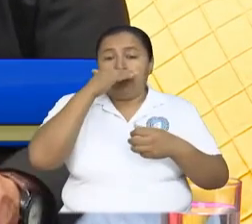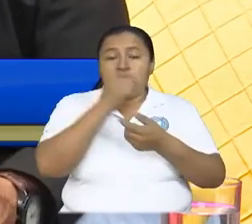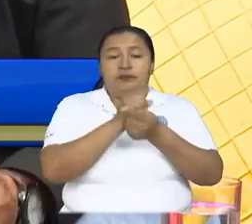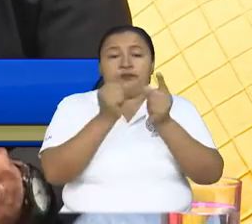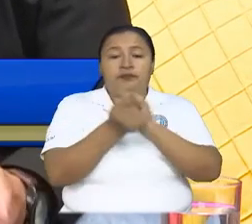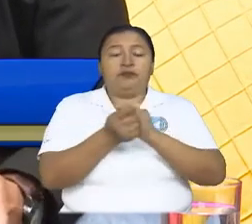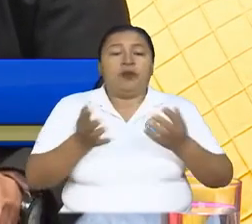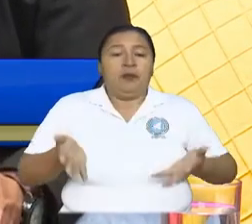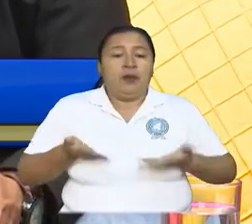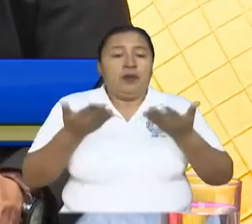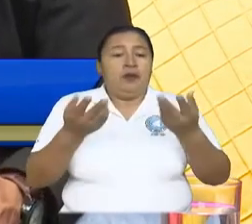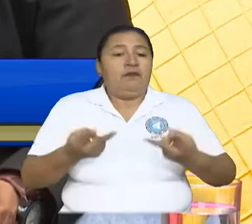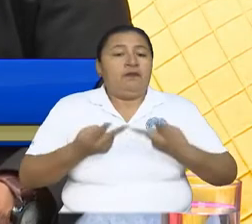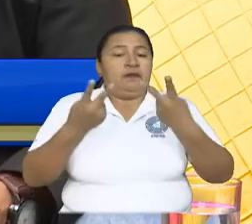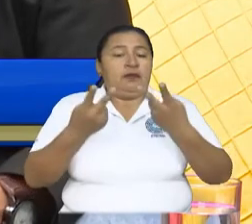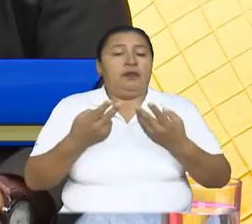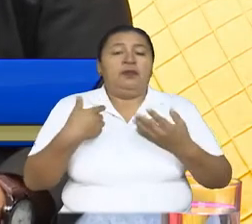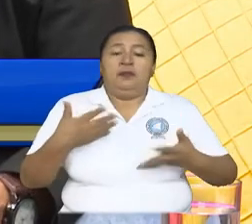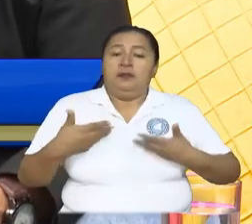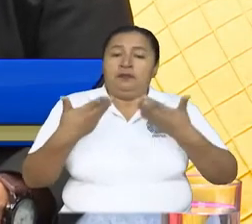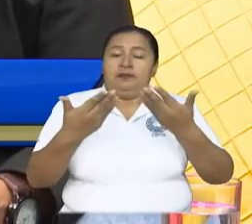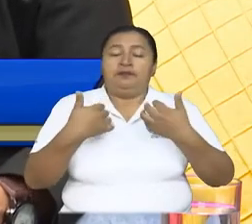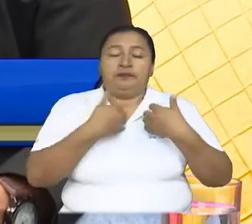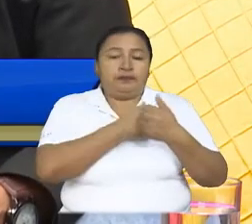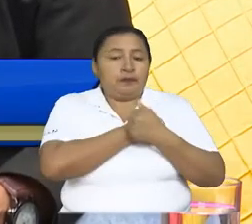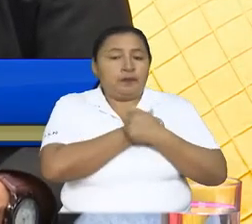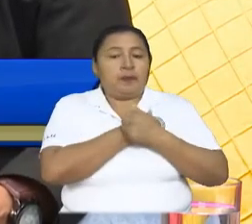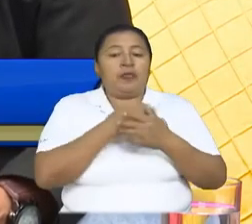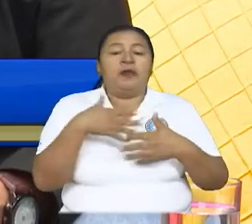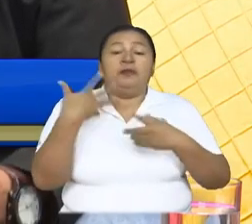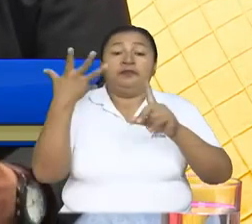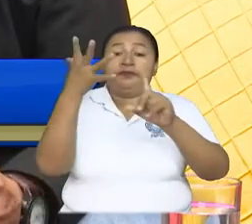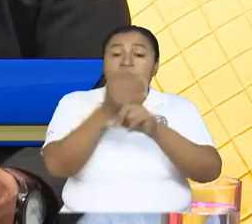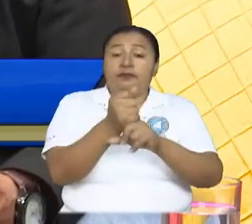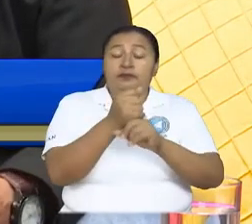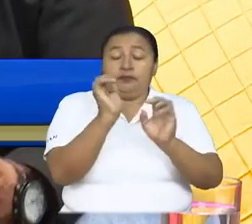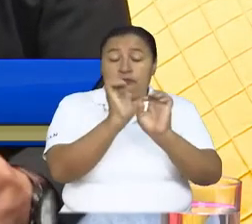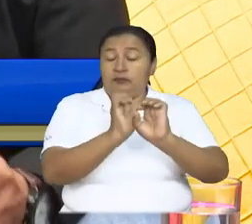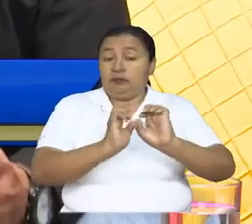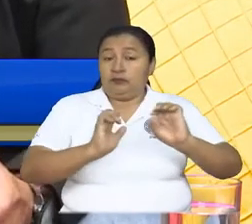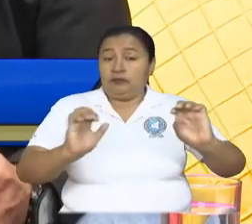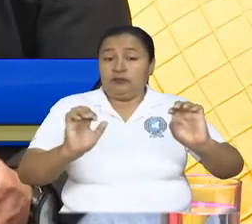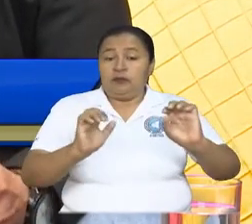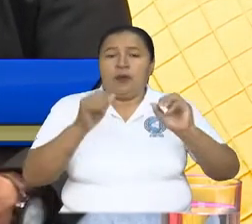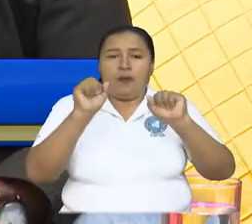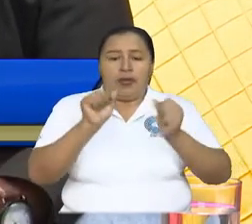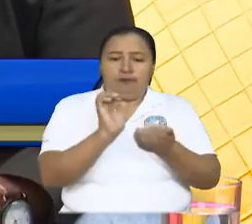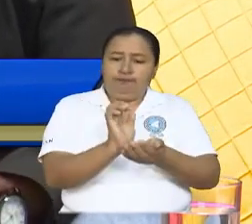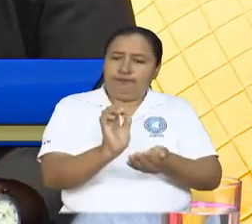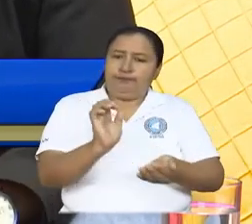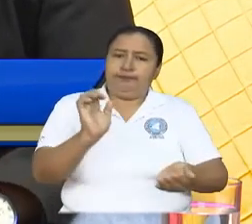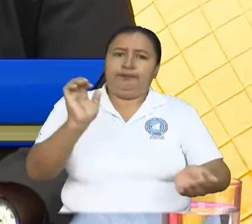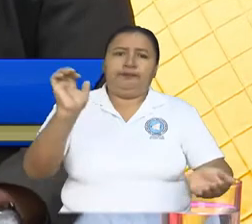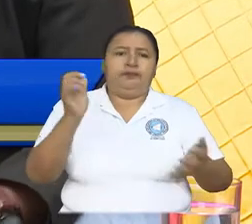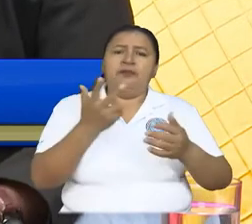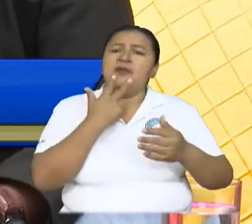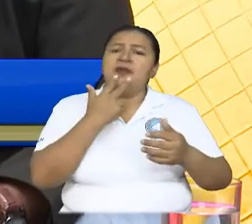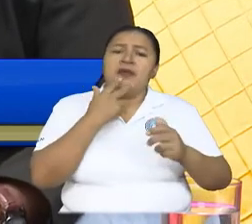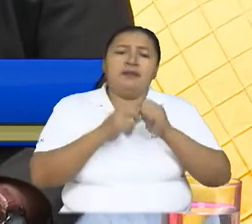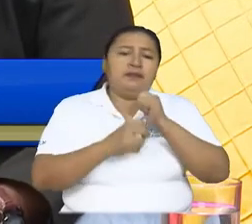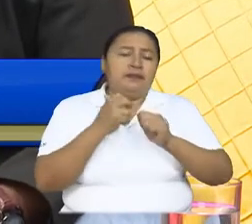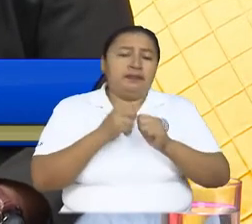para la vida para el amor para lograr que los niños crezcan sin problemas y en ese